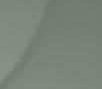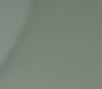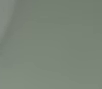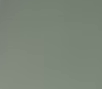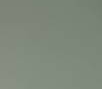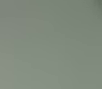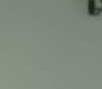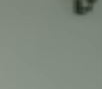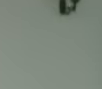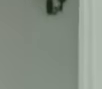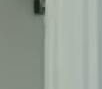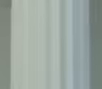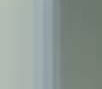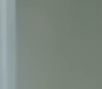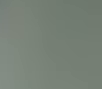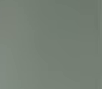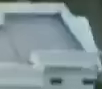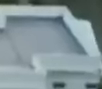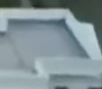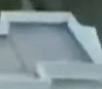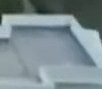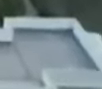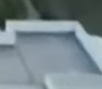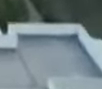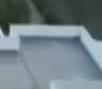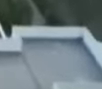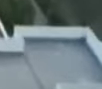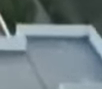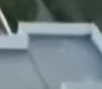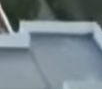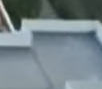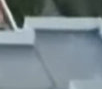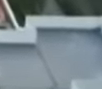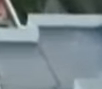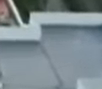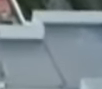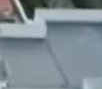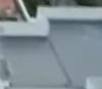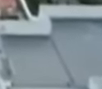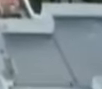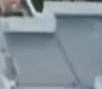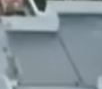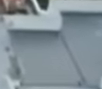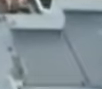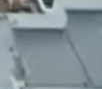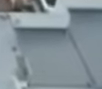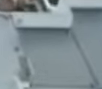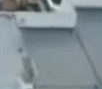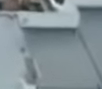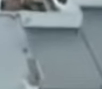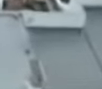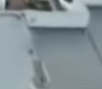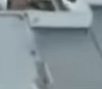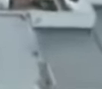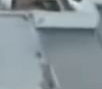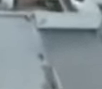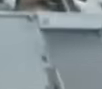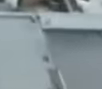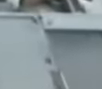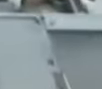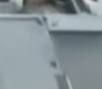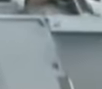de provocaciones de parte de Guyana, que le ha dado cabida a la entrada del Comando Sur de Estados Unidos a la Central de